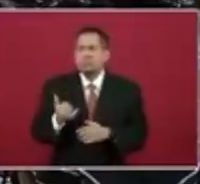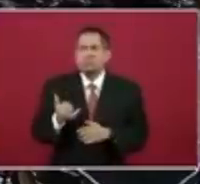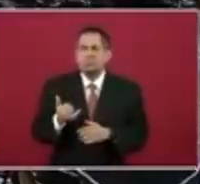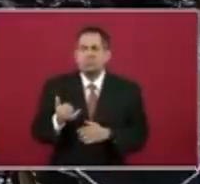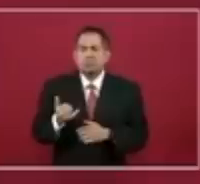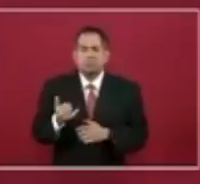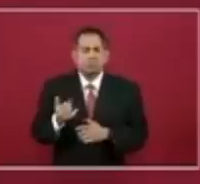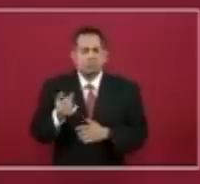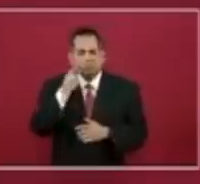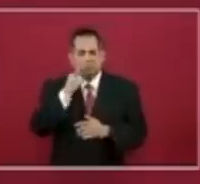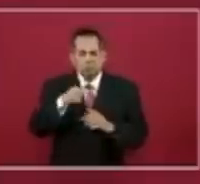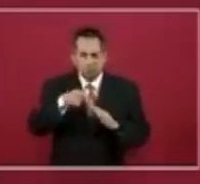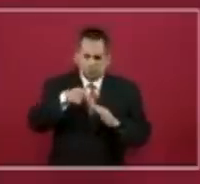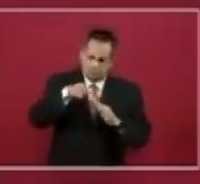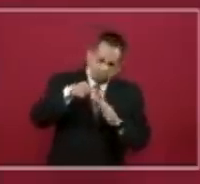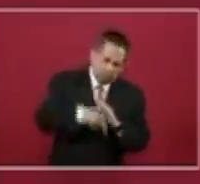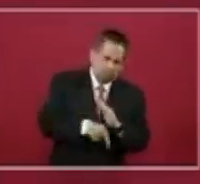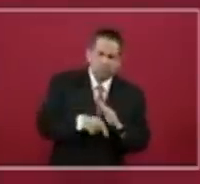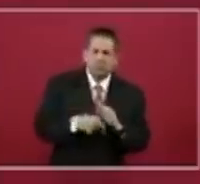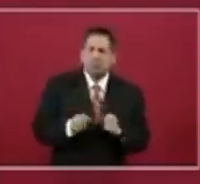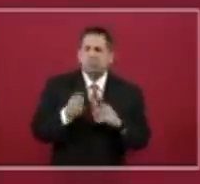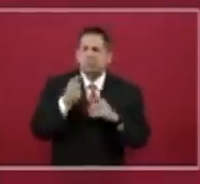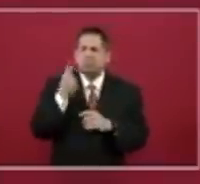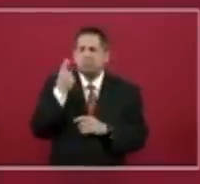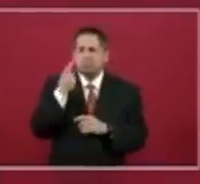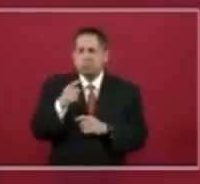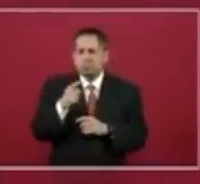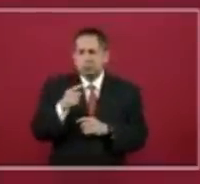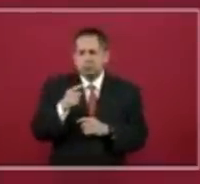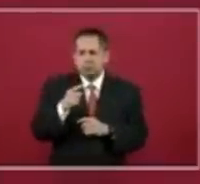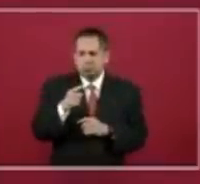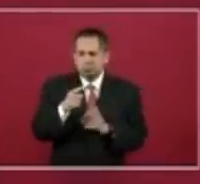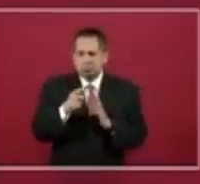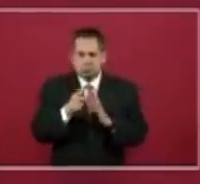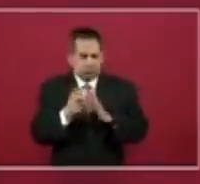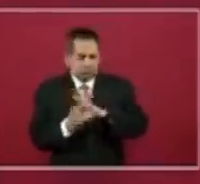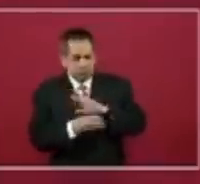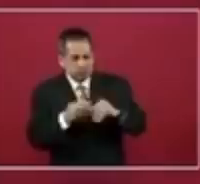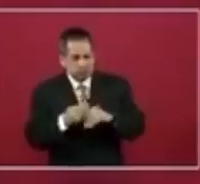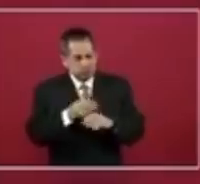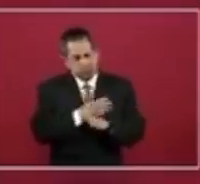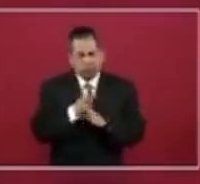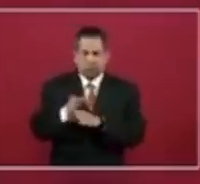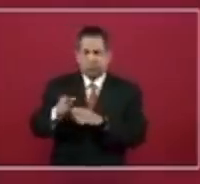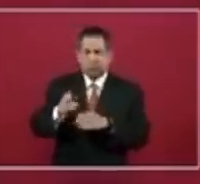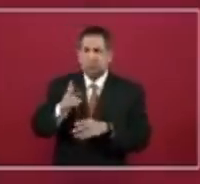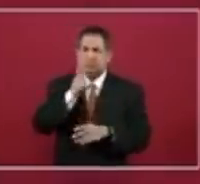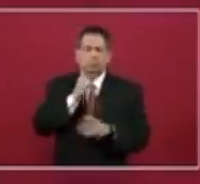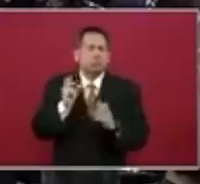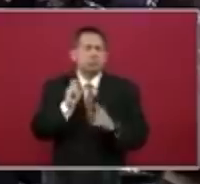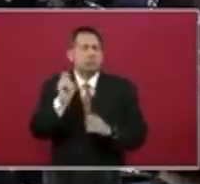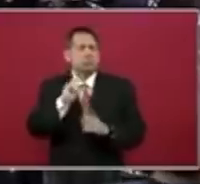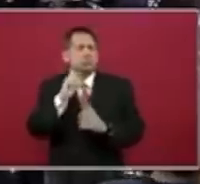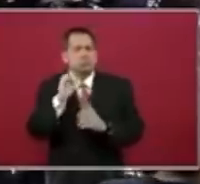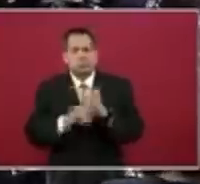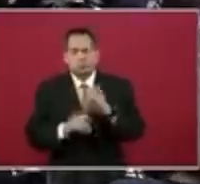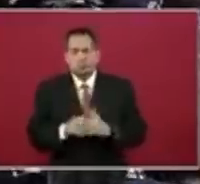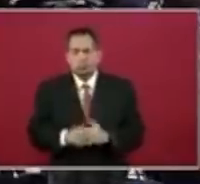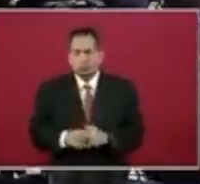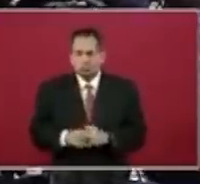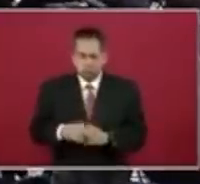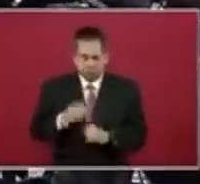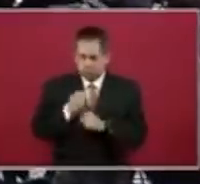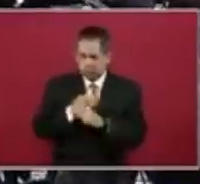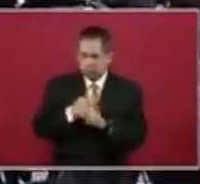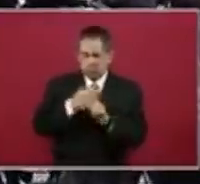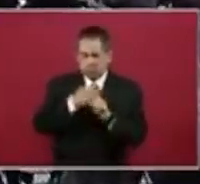de perforación para recuperar la producción en Pemex? Sí, decía que llevamos un poco más de